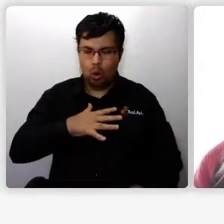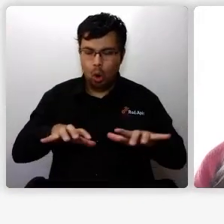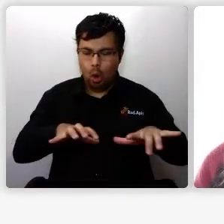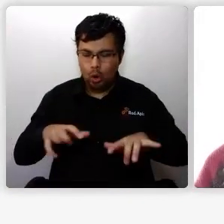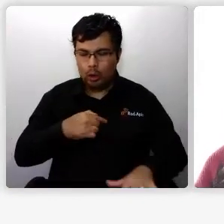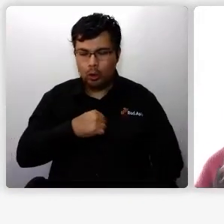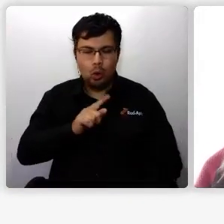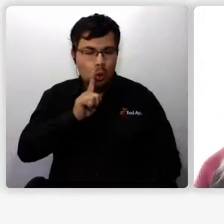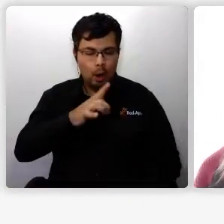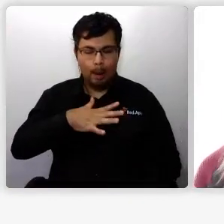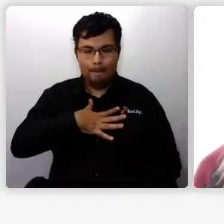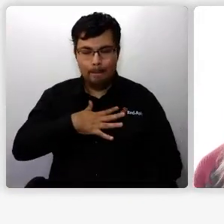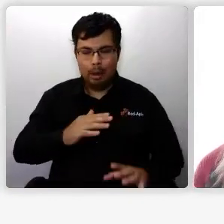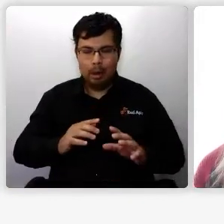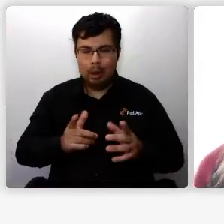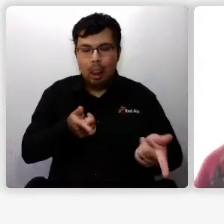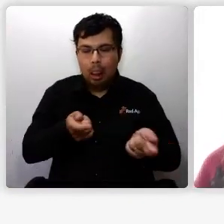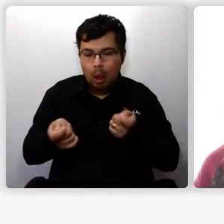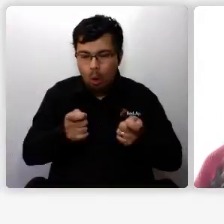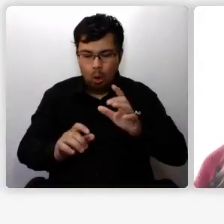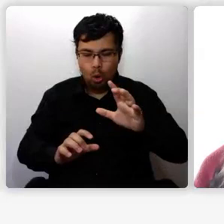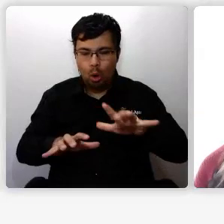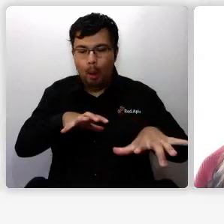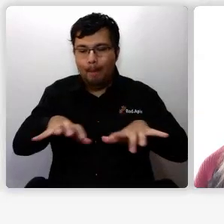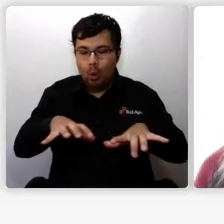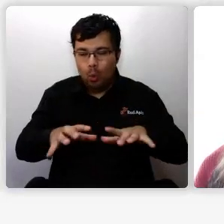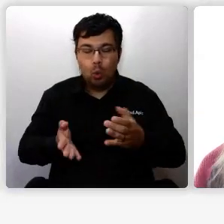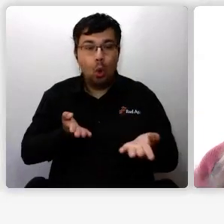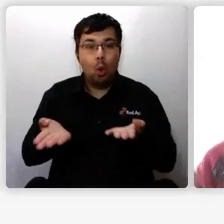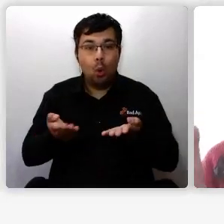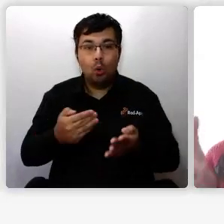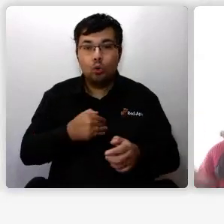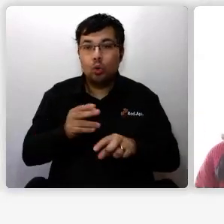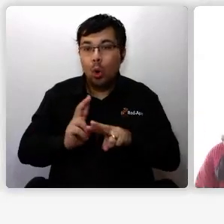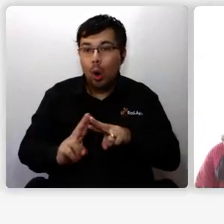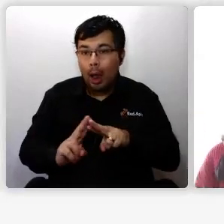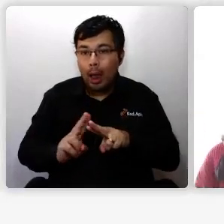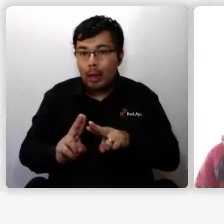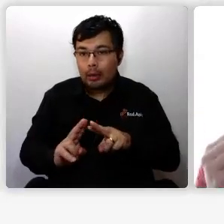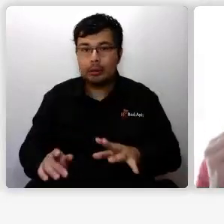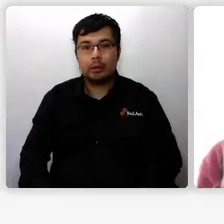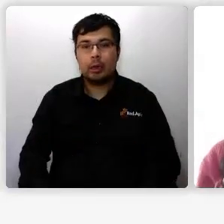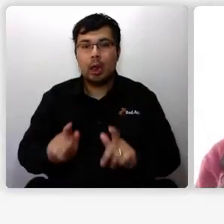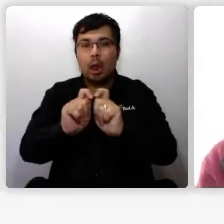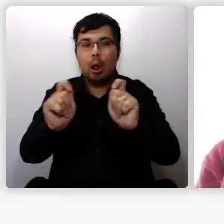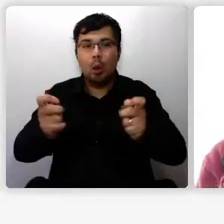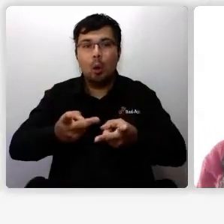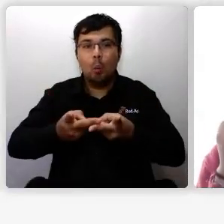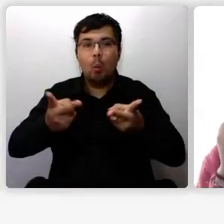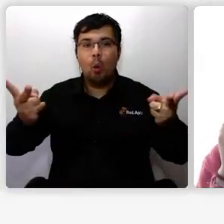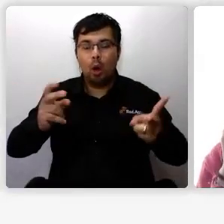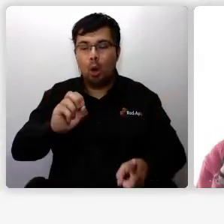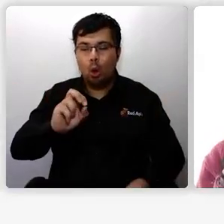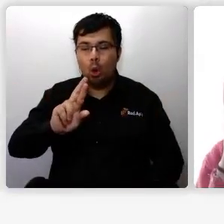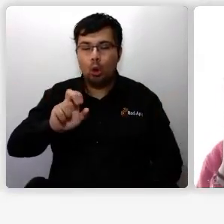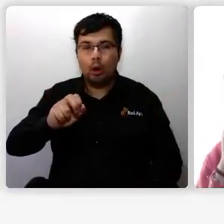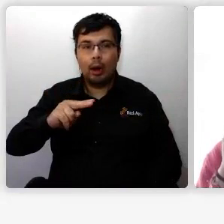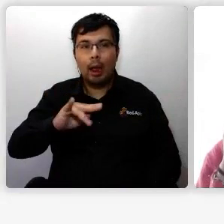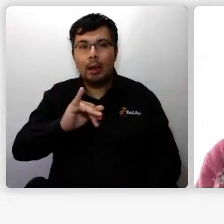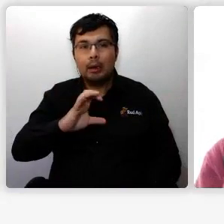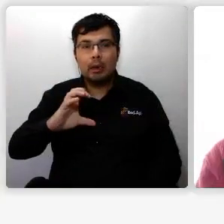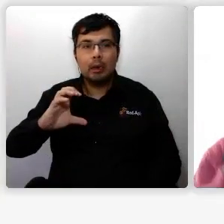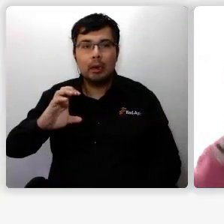negocio, mis productos o mis servicios? Publicidad, voy a hacer publicidad, lo que decía, orgánica, o sea, voy a pensar en que se va a transmitir un